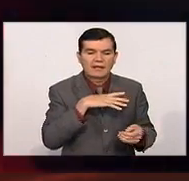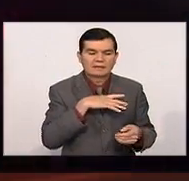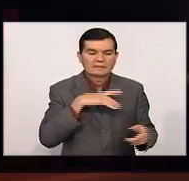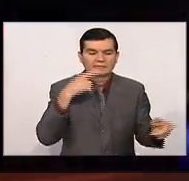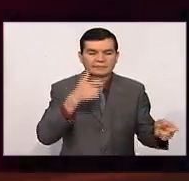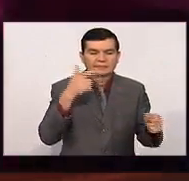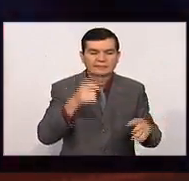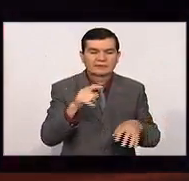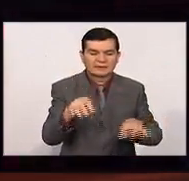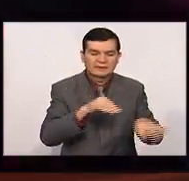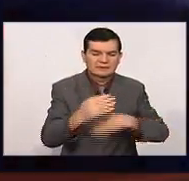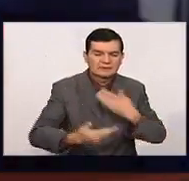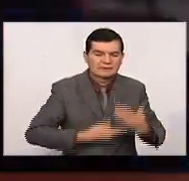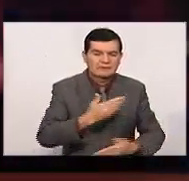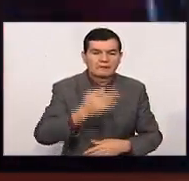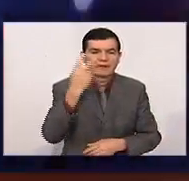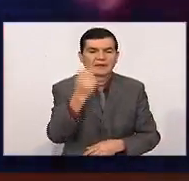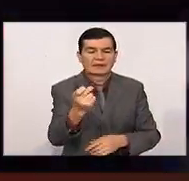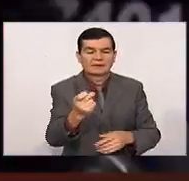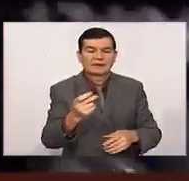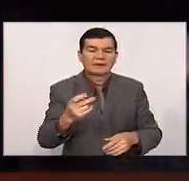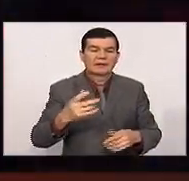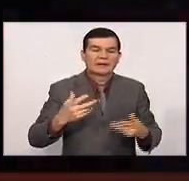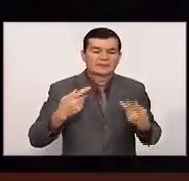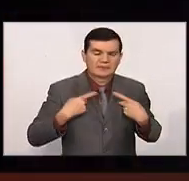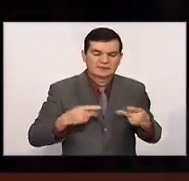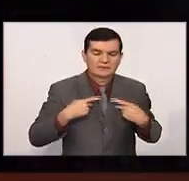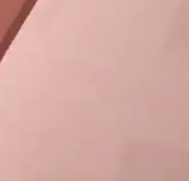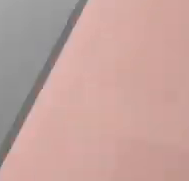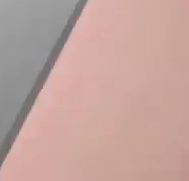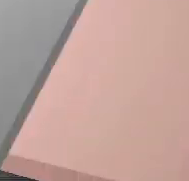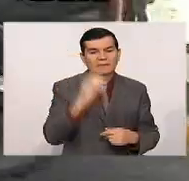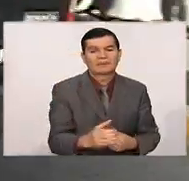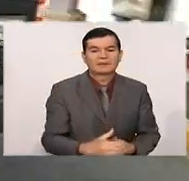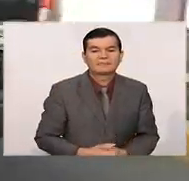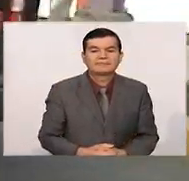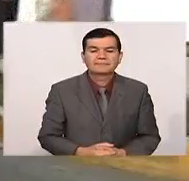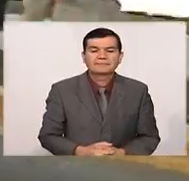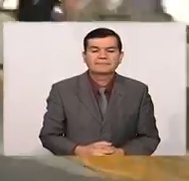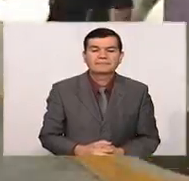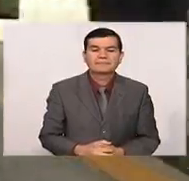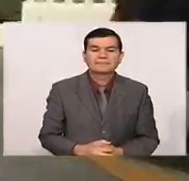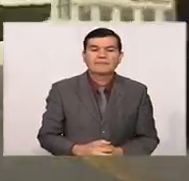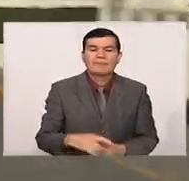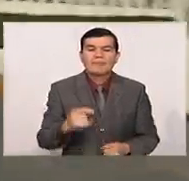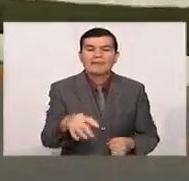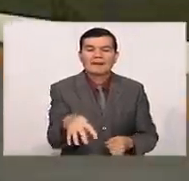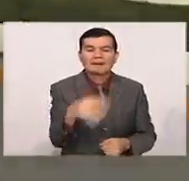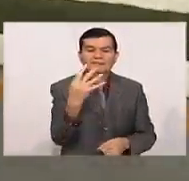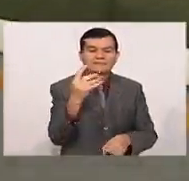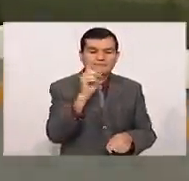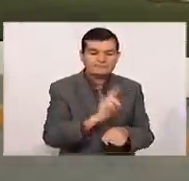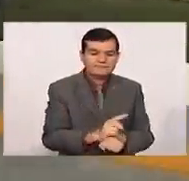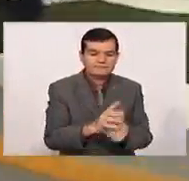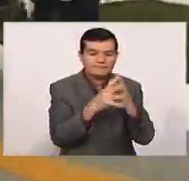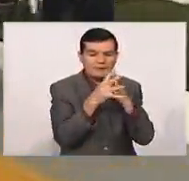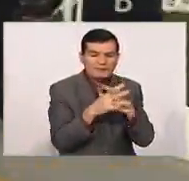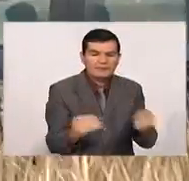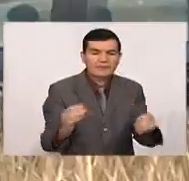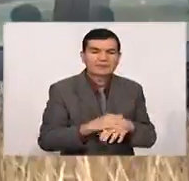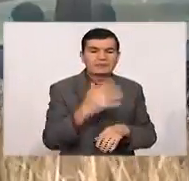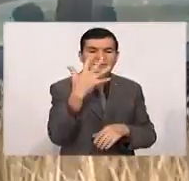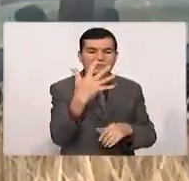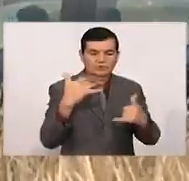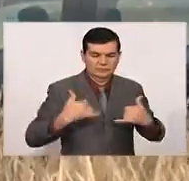sicarios al servicio de este presunto criminal. A 14 días de la desaparición de